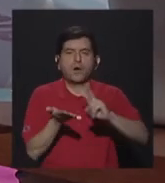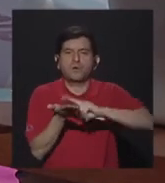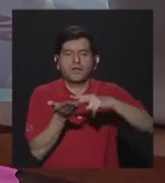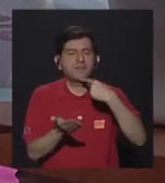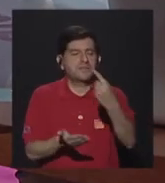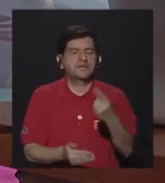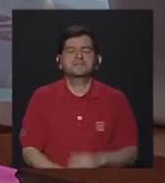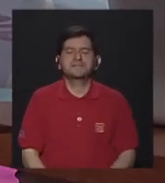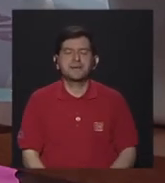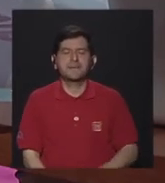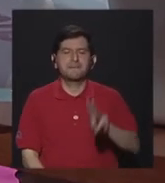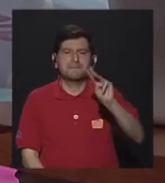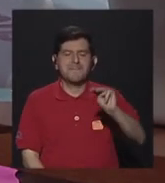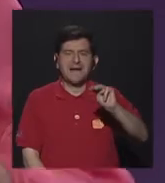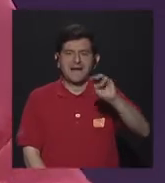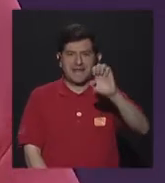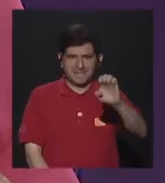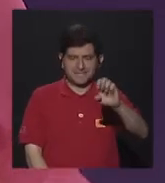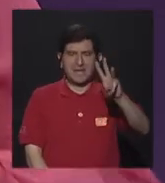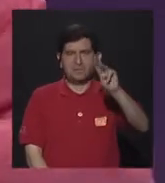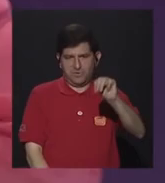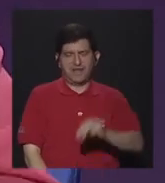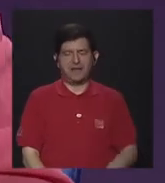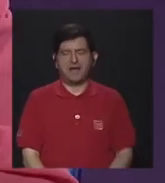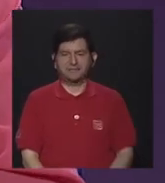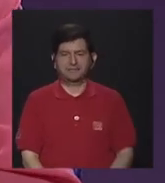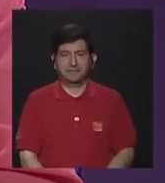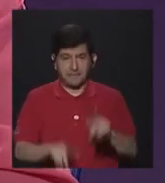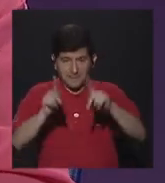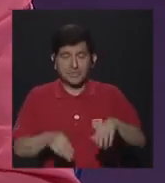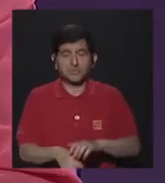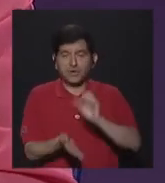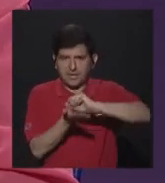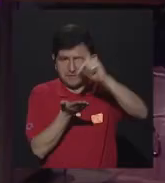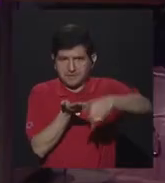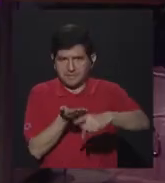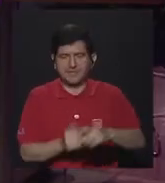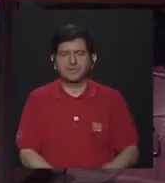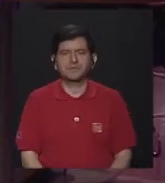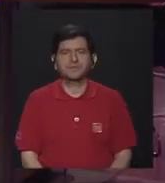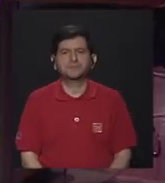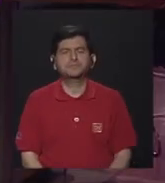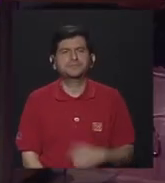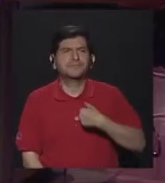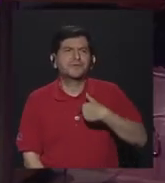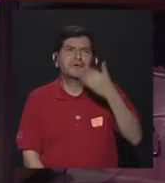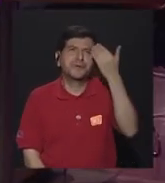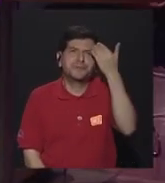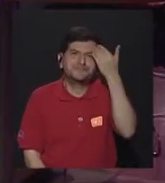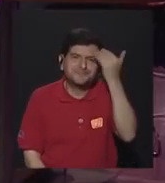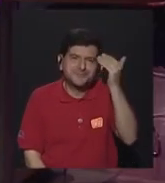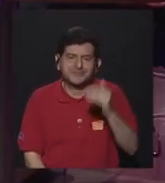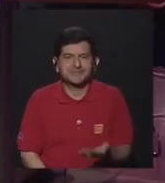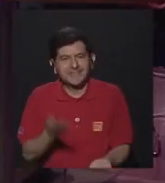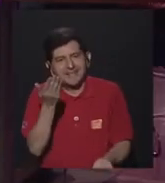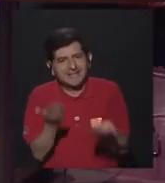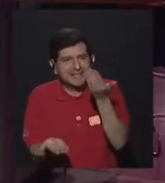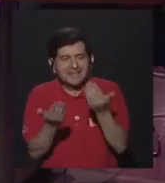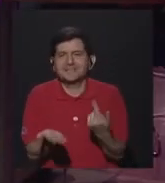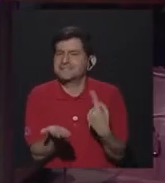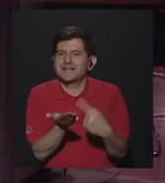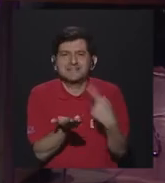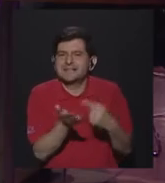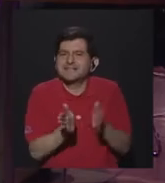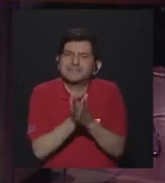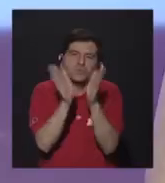esther montanares montedeoca es un poco grande comentario pero si realmente no sé cómo para entrar en una excursión